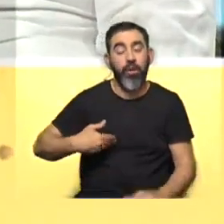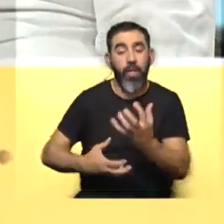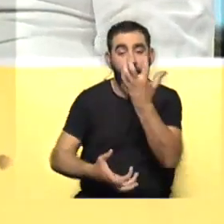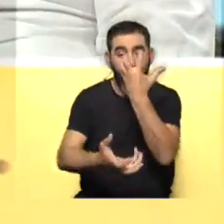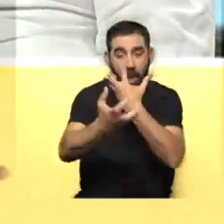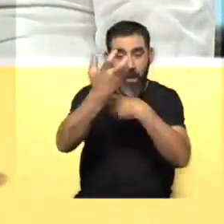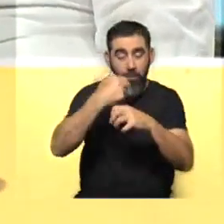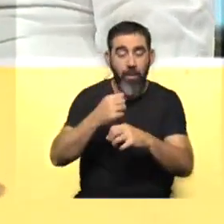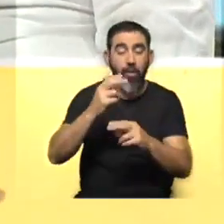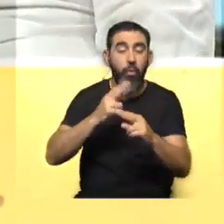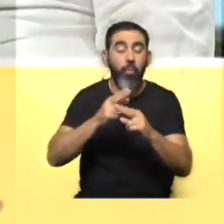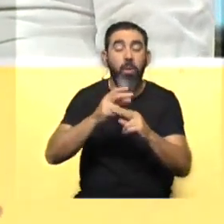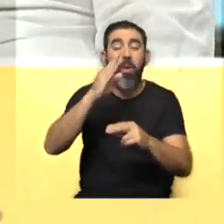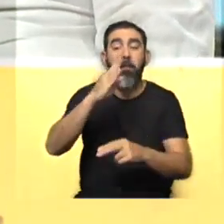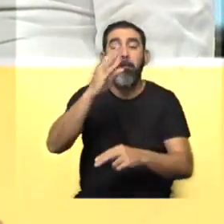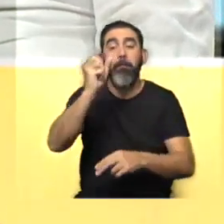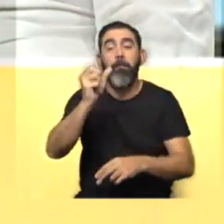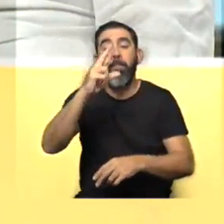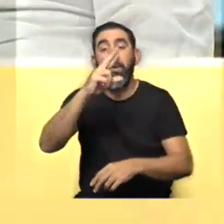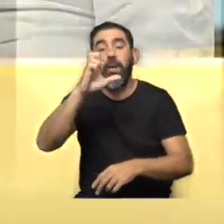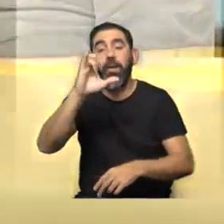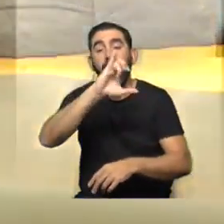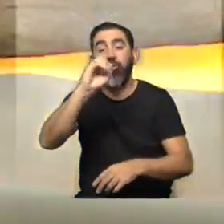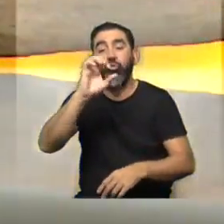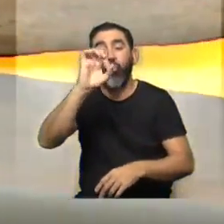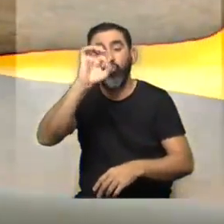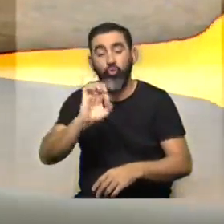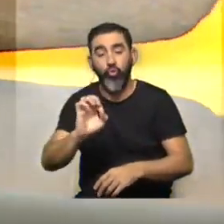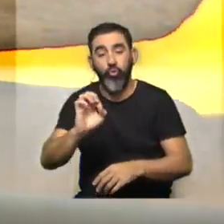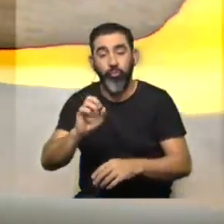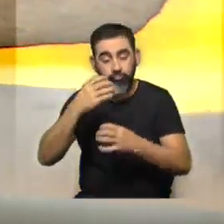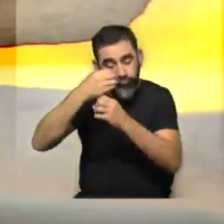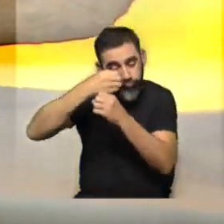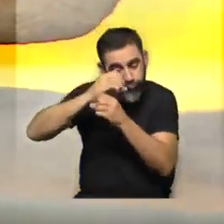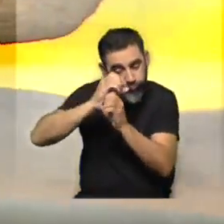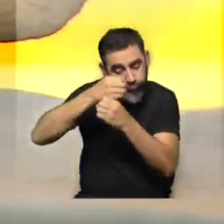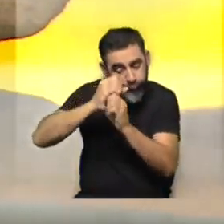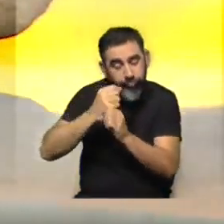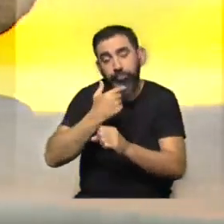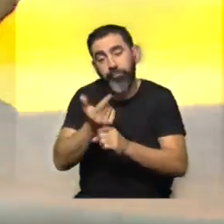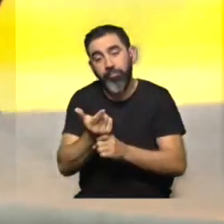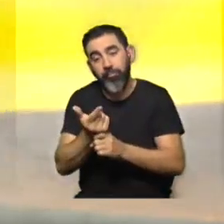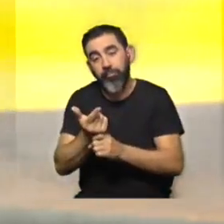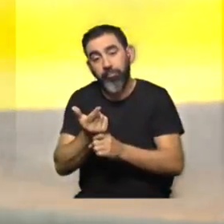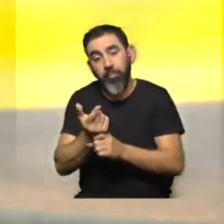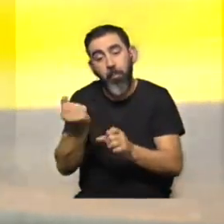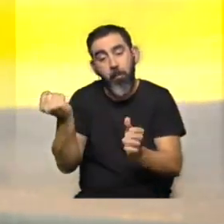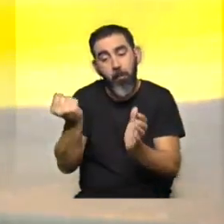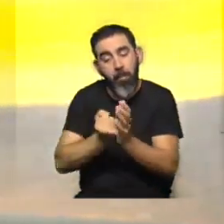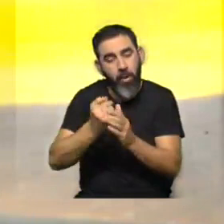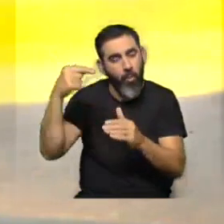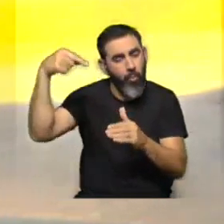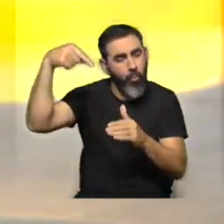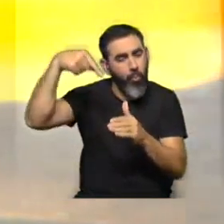género Lestodon. Y bueno, estudiado al microscopio se ve, por ejemplo, que la marca es muy